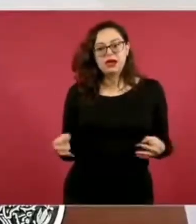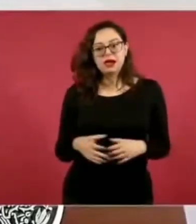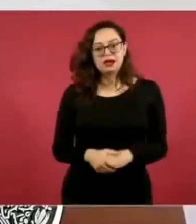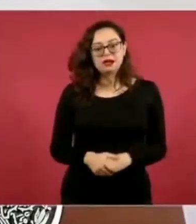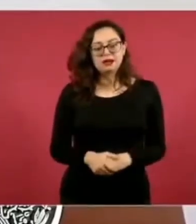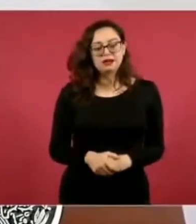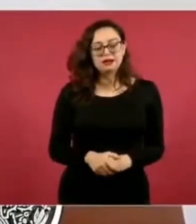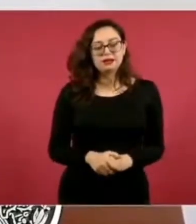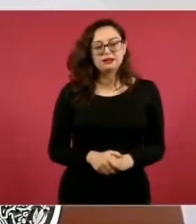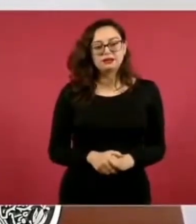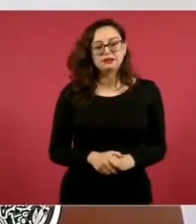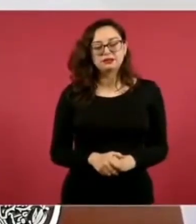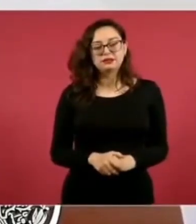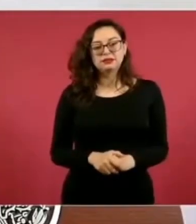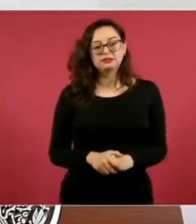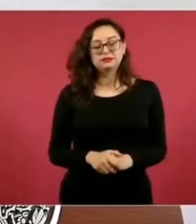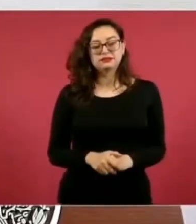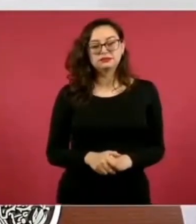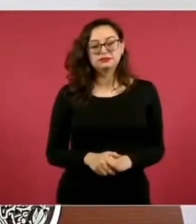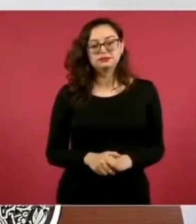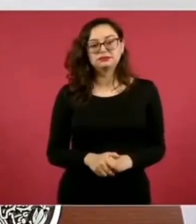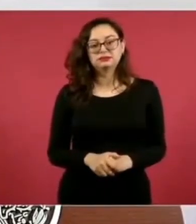Que